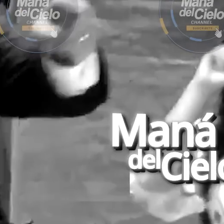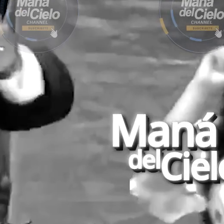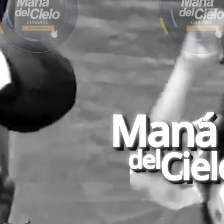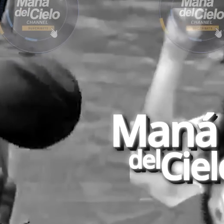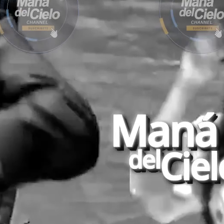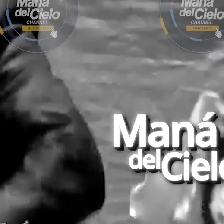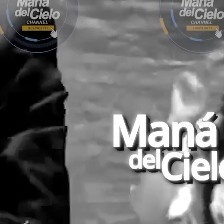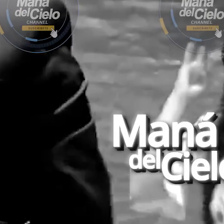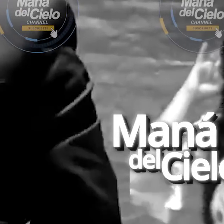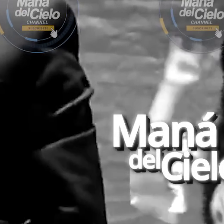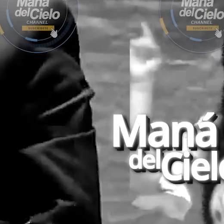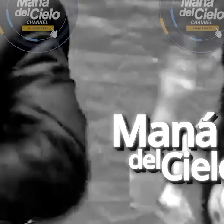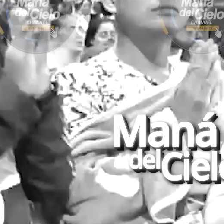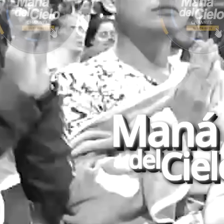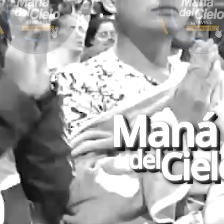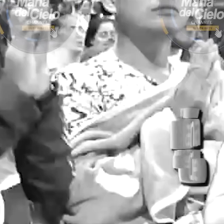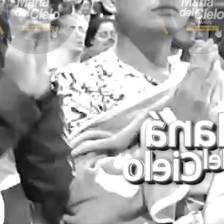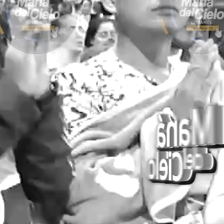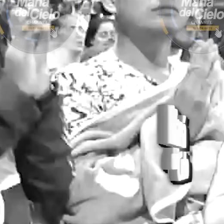y tiembla.